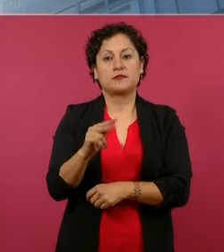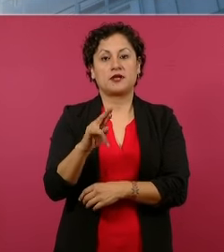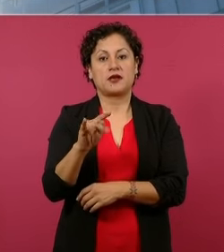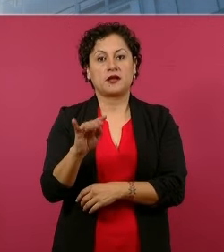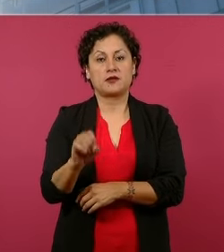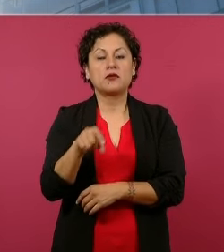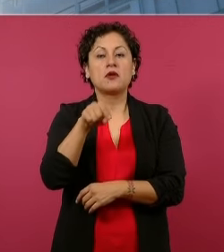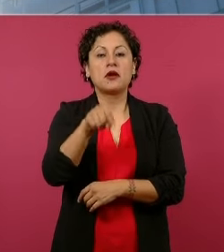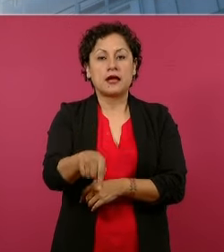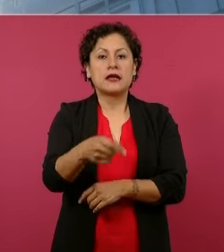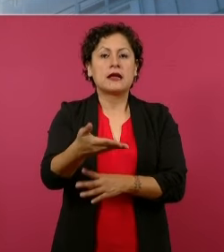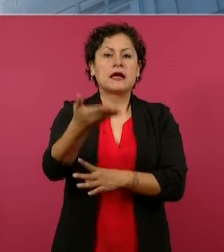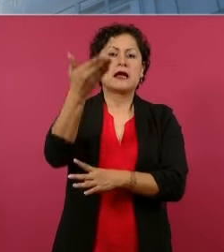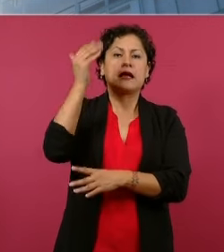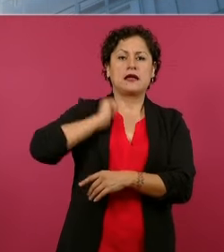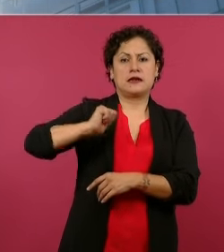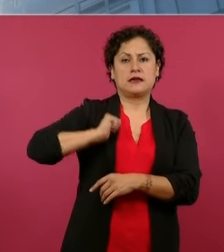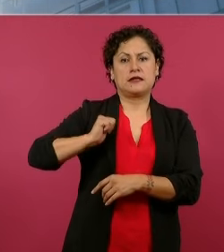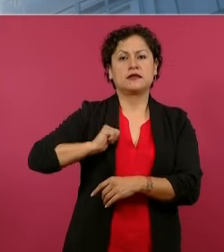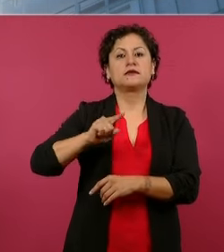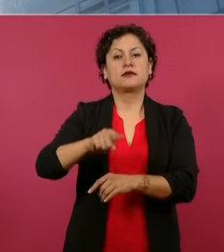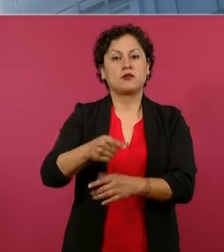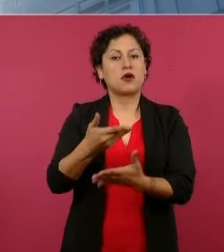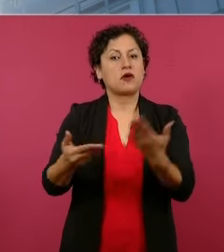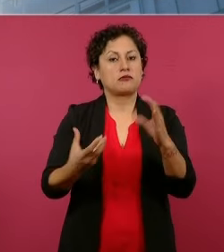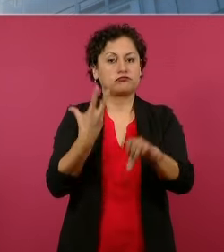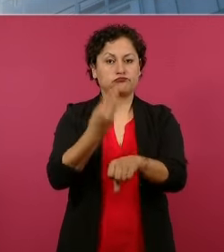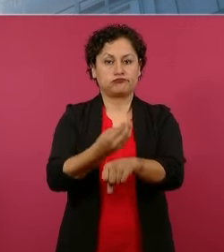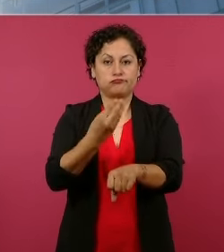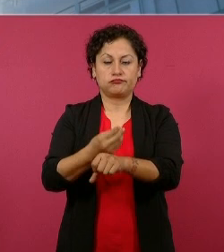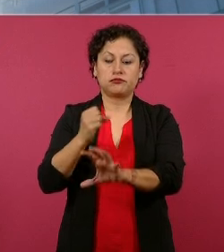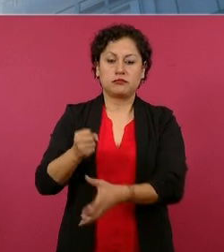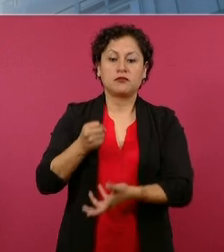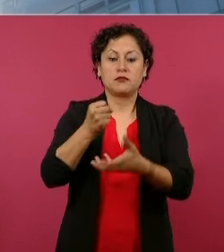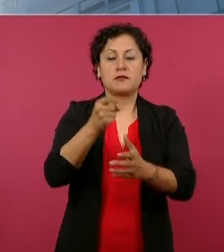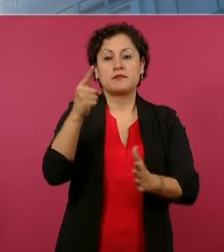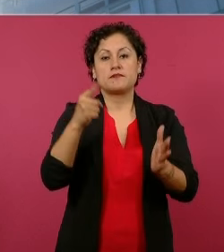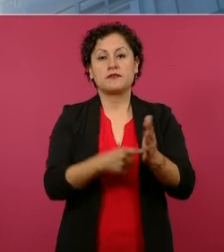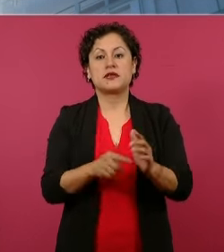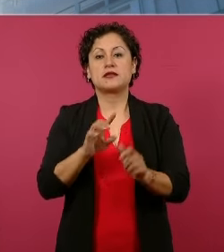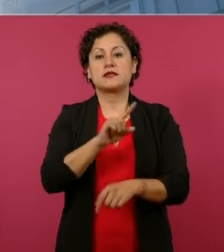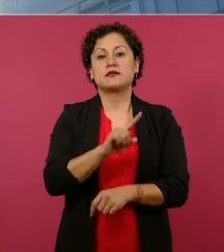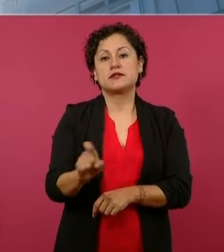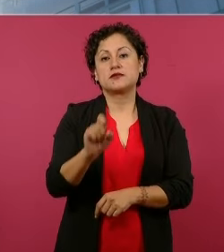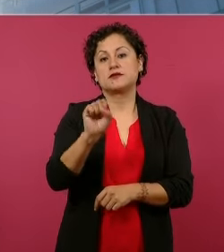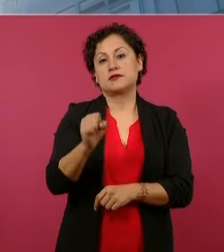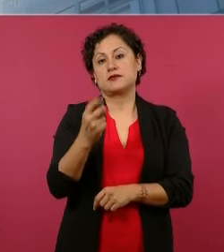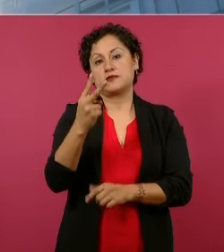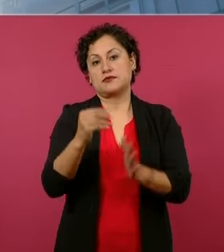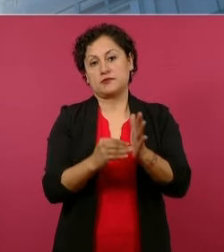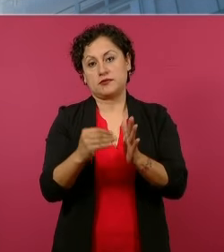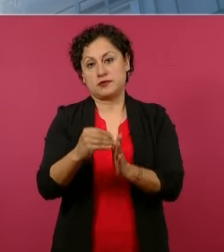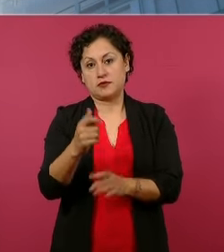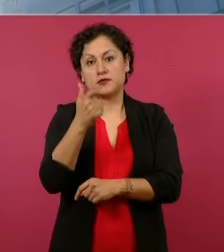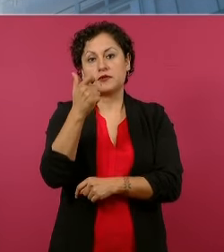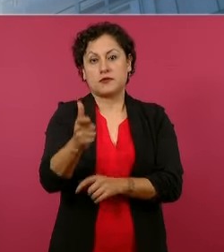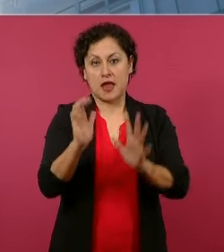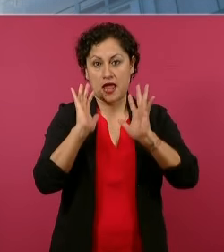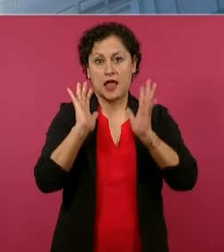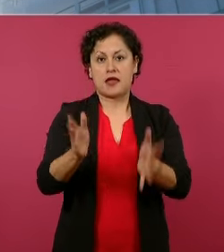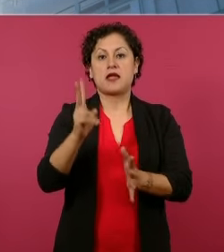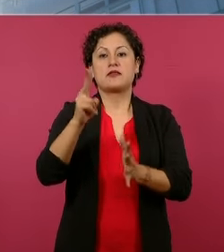de de ese antiguo hospital fue una inversión de 162 millones de pesos entró en operaciones en